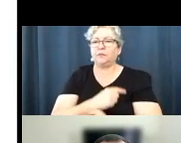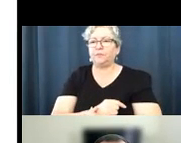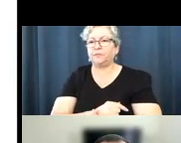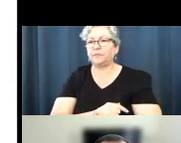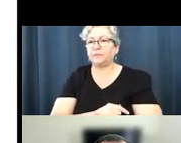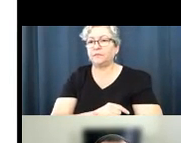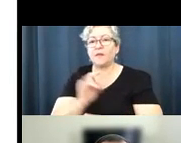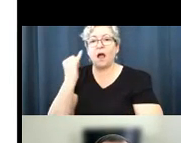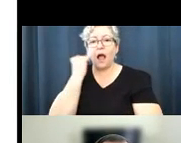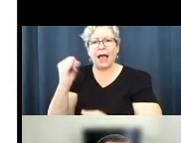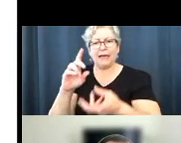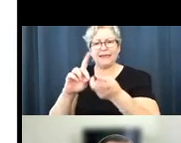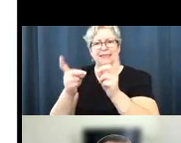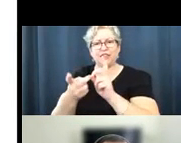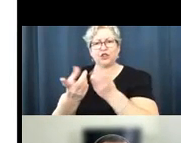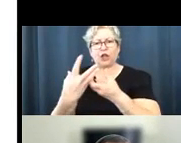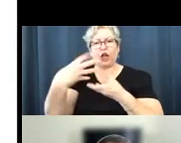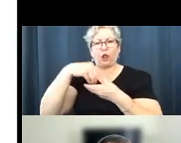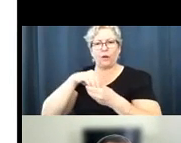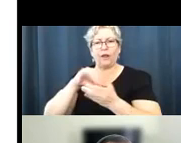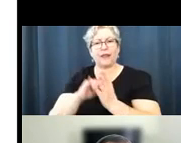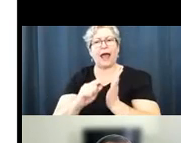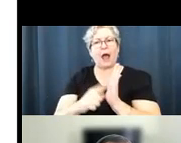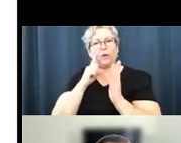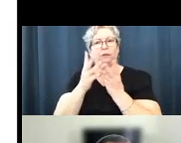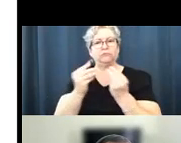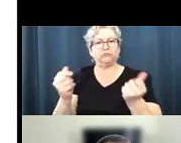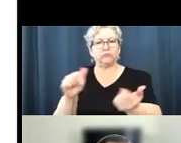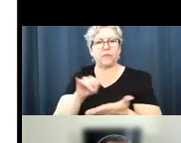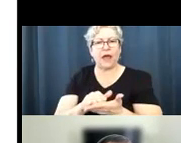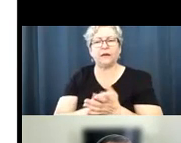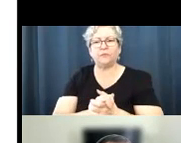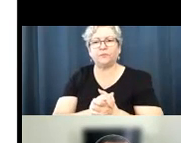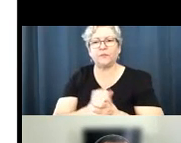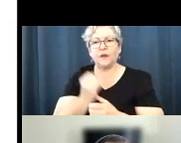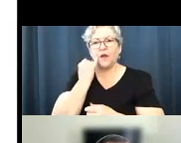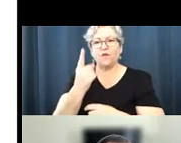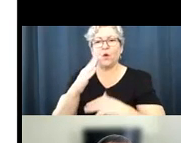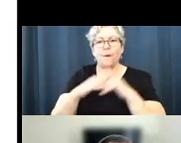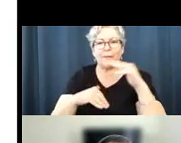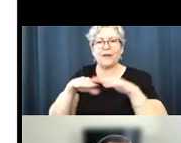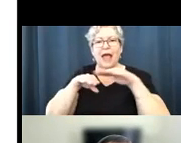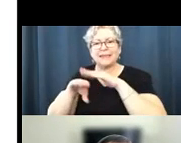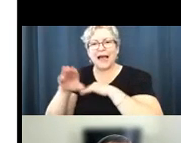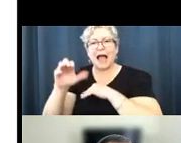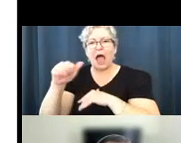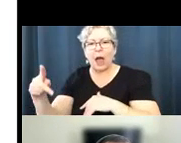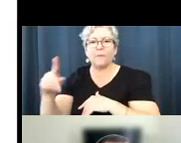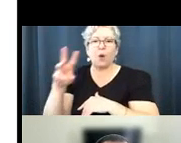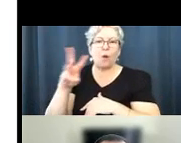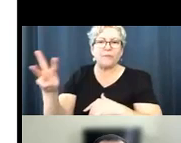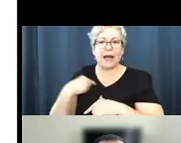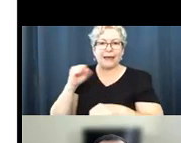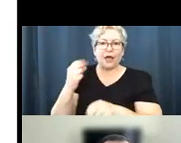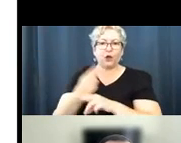incluirnos. Y entonces esta idea de la inclusión digital es cómo lo vamos a remediar. Si usted tiene